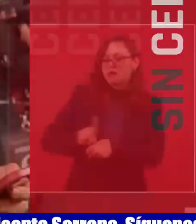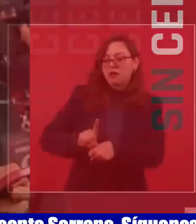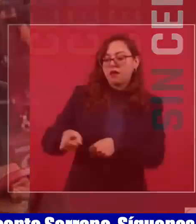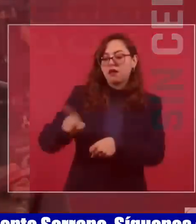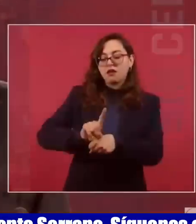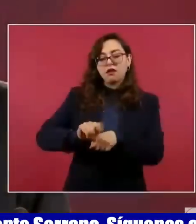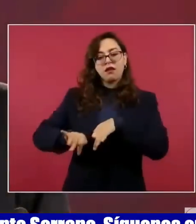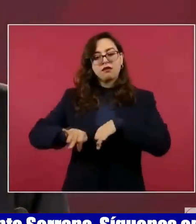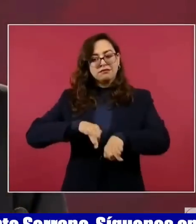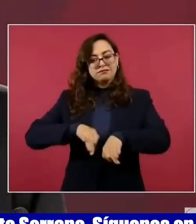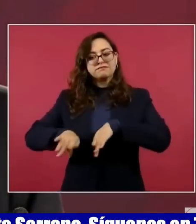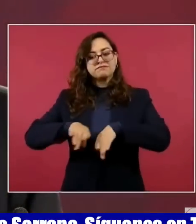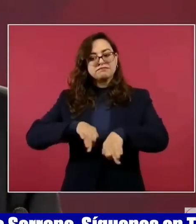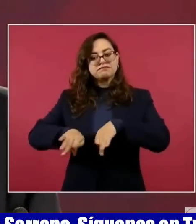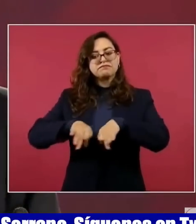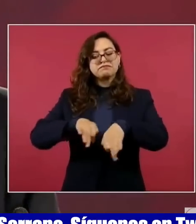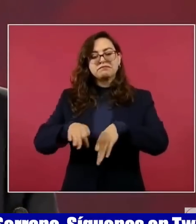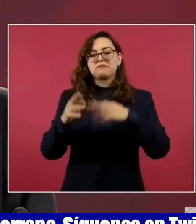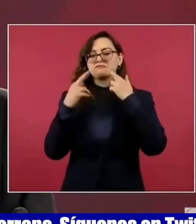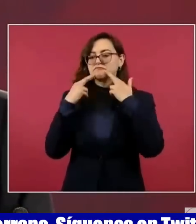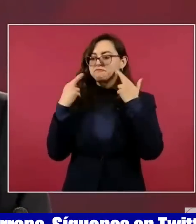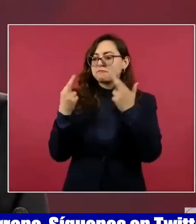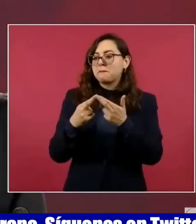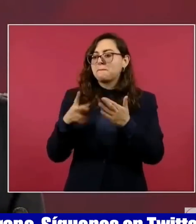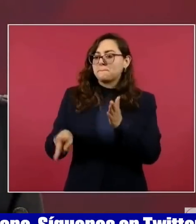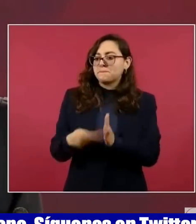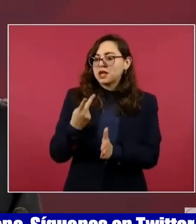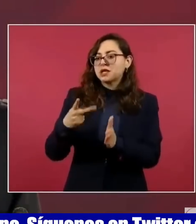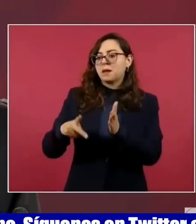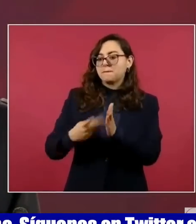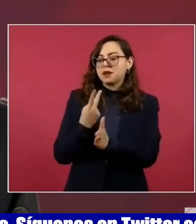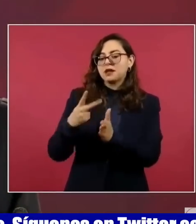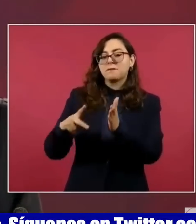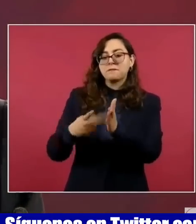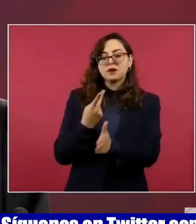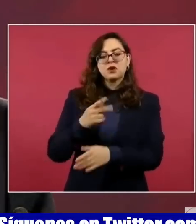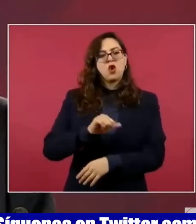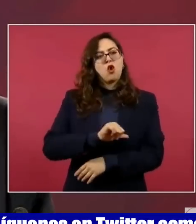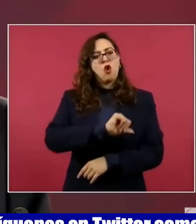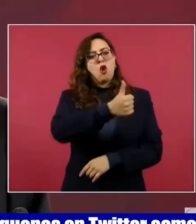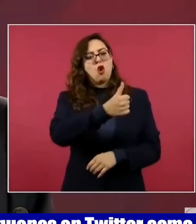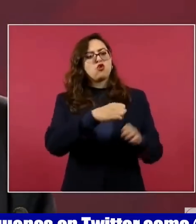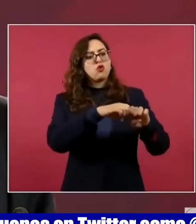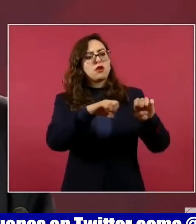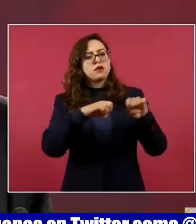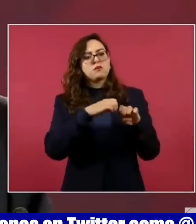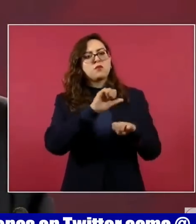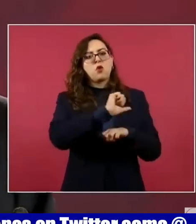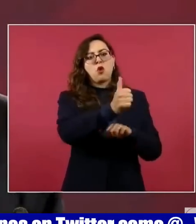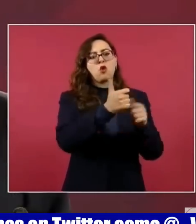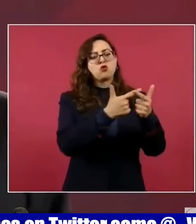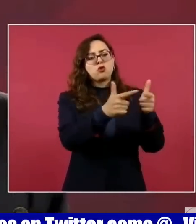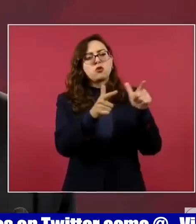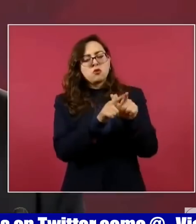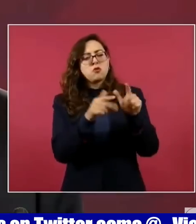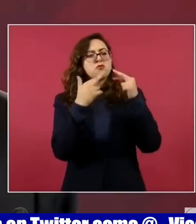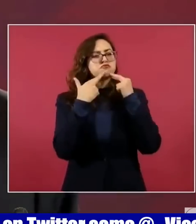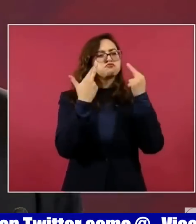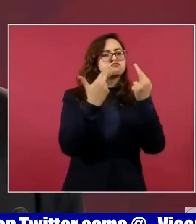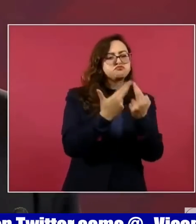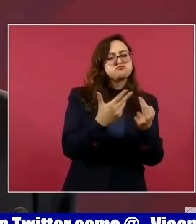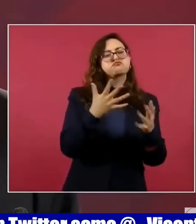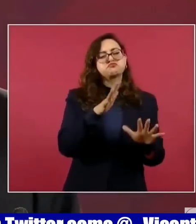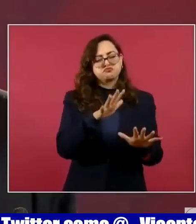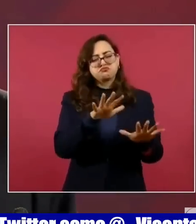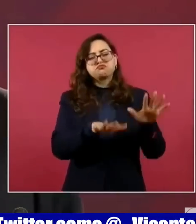increíble el cretinismo, pero pues que cada quien es libre de decir lo que quiera, ¿no? que lo más importante de todo es que hay un pueblo muy